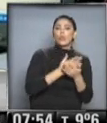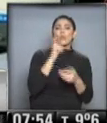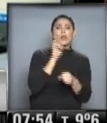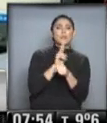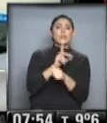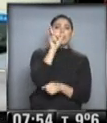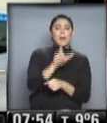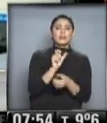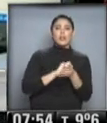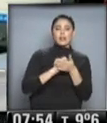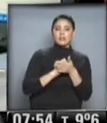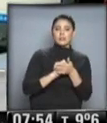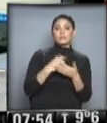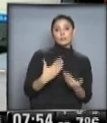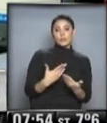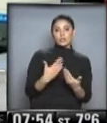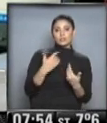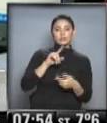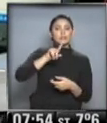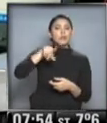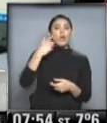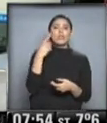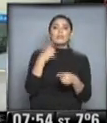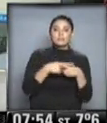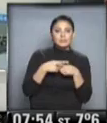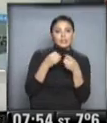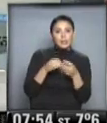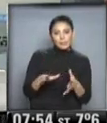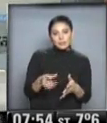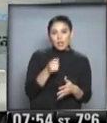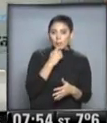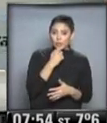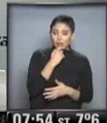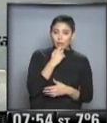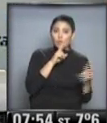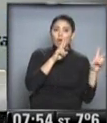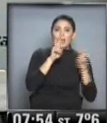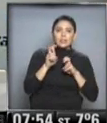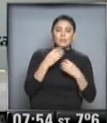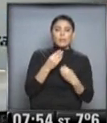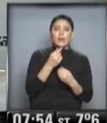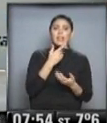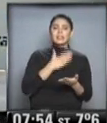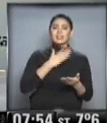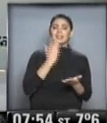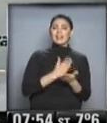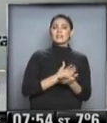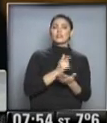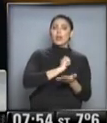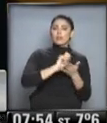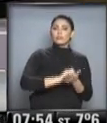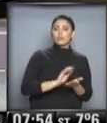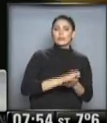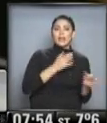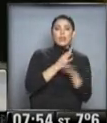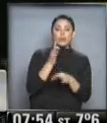de derecho. Y esto abre otros debates importantes, como el tema de la flexibilidad del derecho de autor en cuanto a educación, en